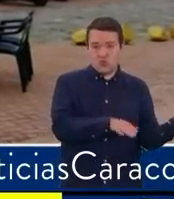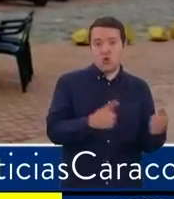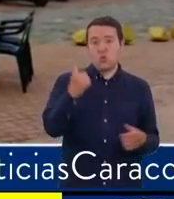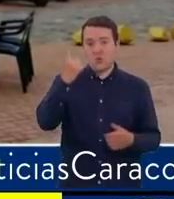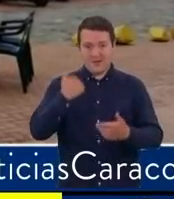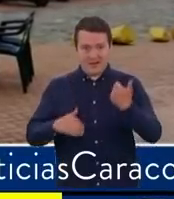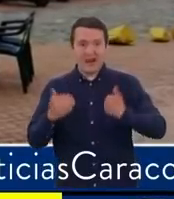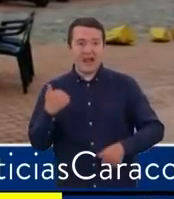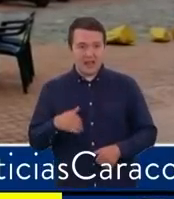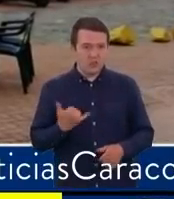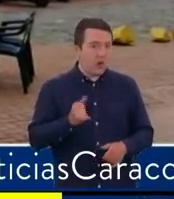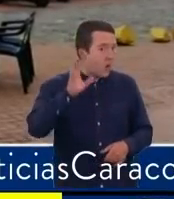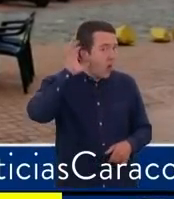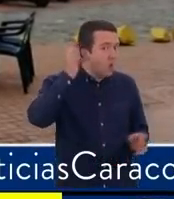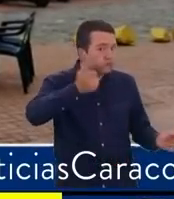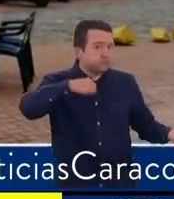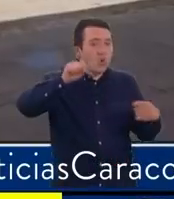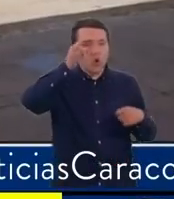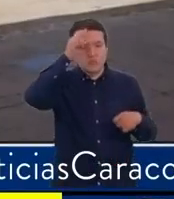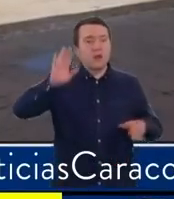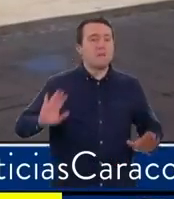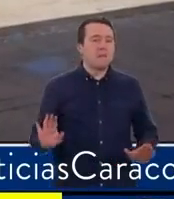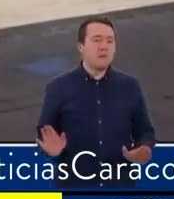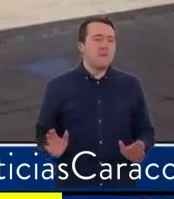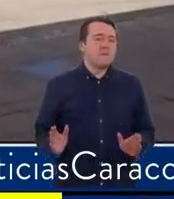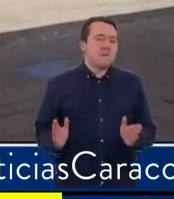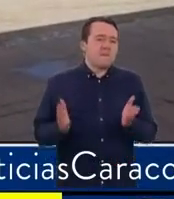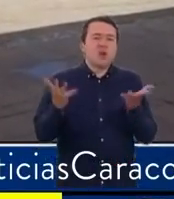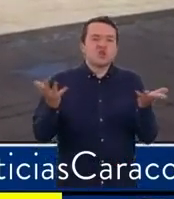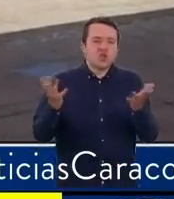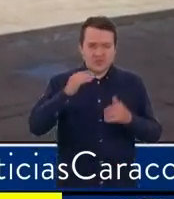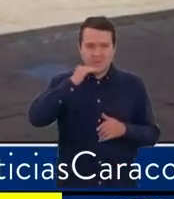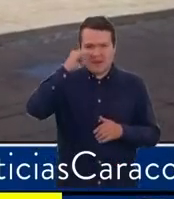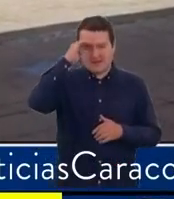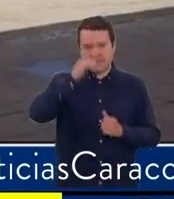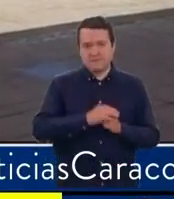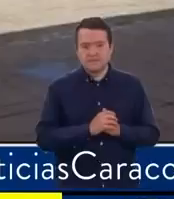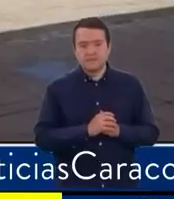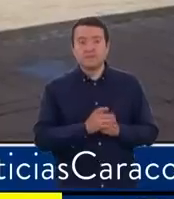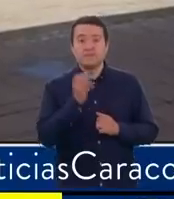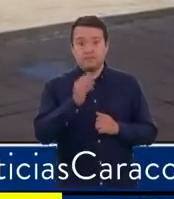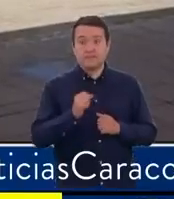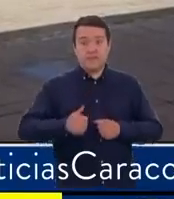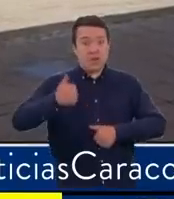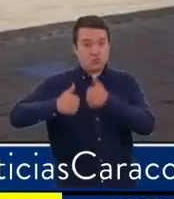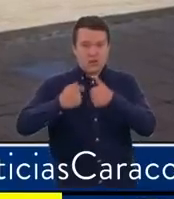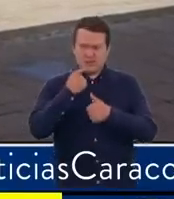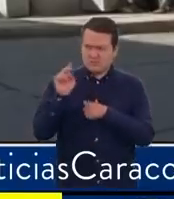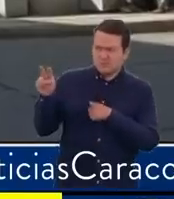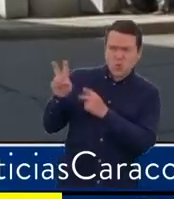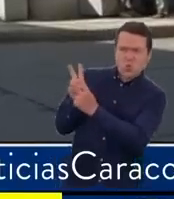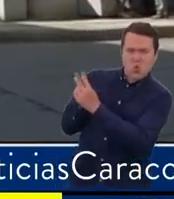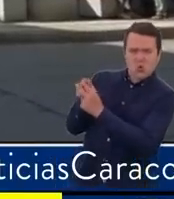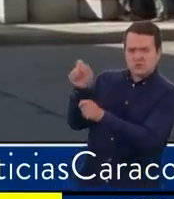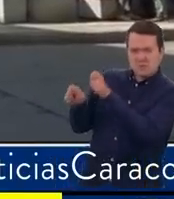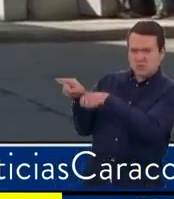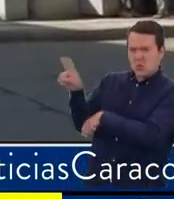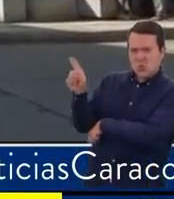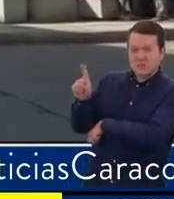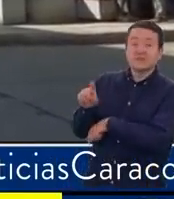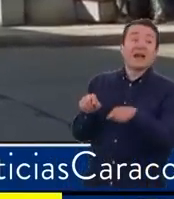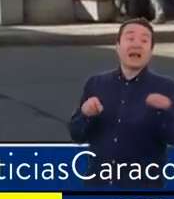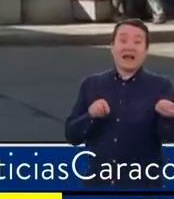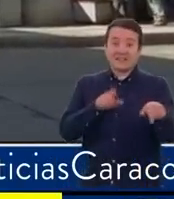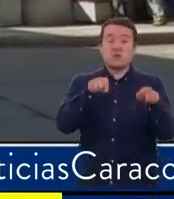una herida que se está recuperando en un hospital de medellín según las autoridades estas personas no eran del territorio sino que se encontraban de paseo